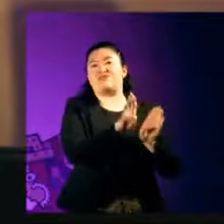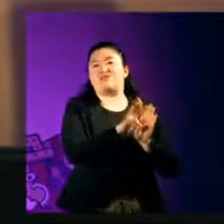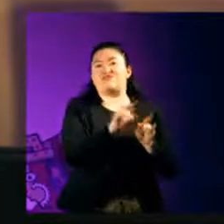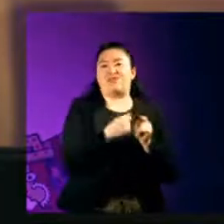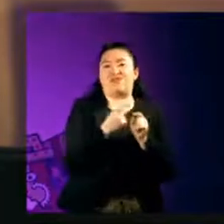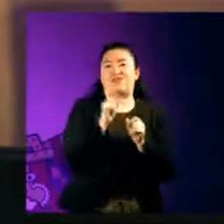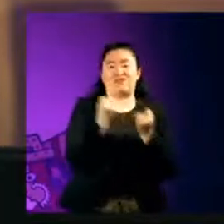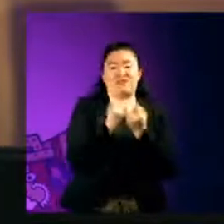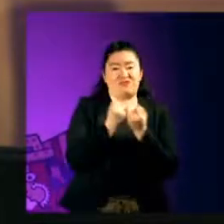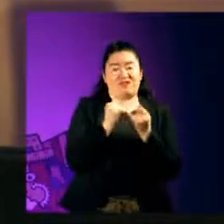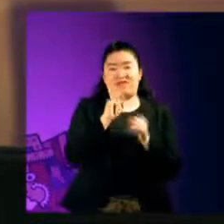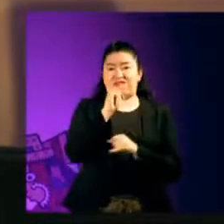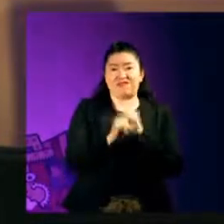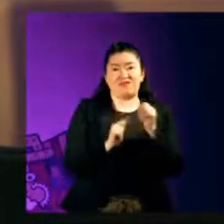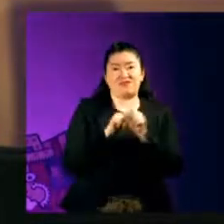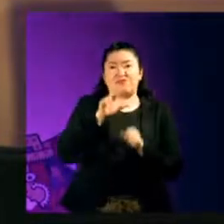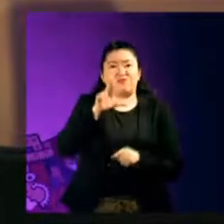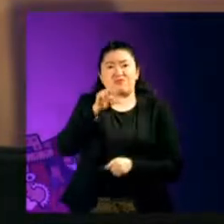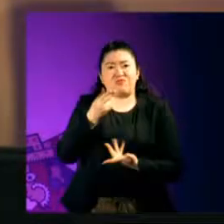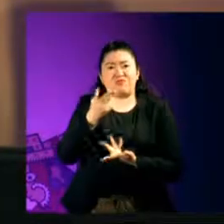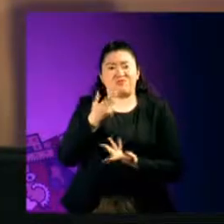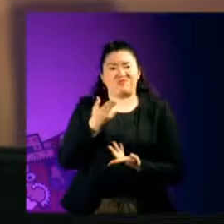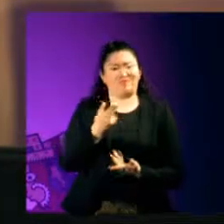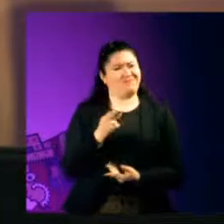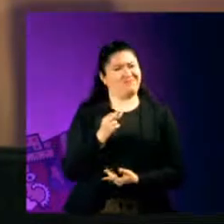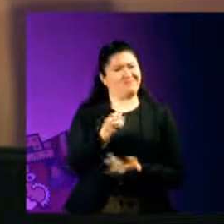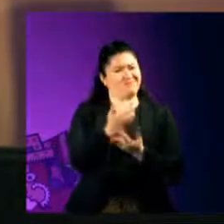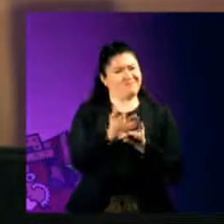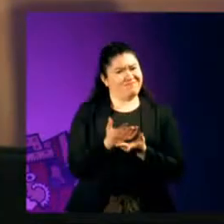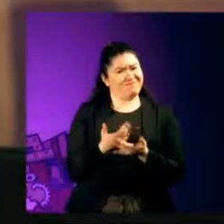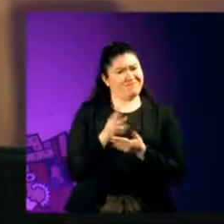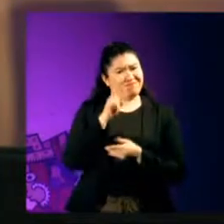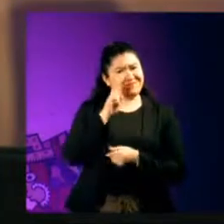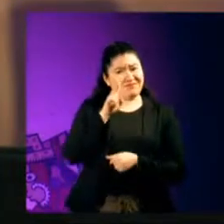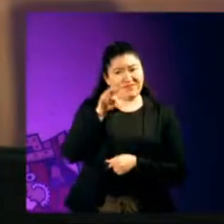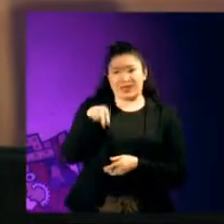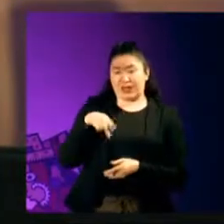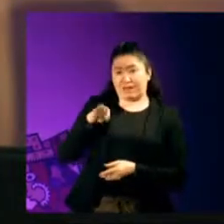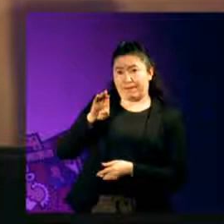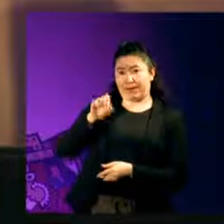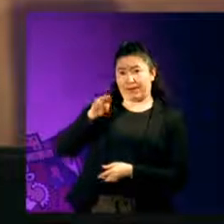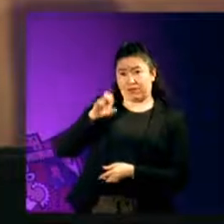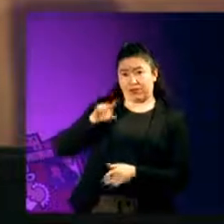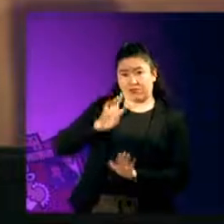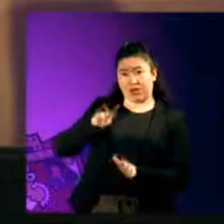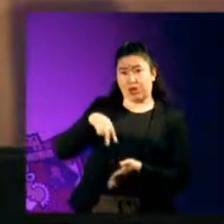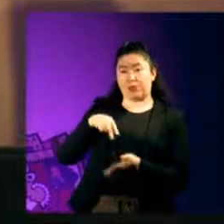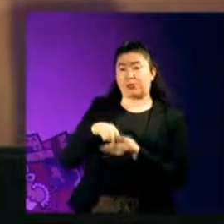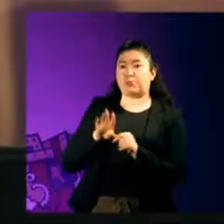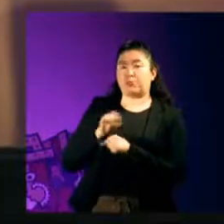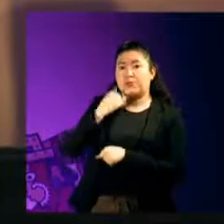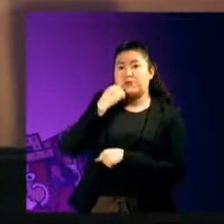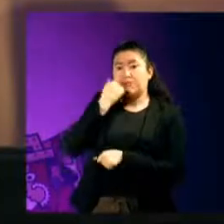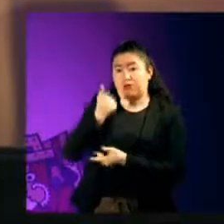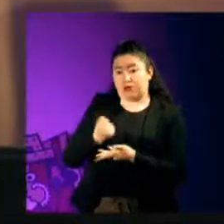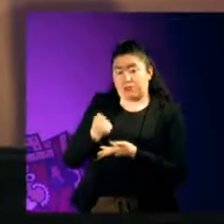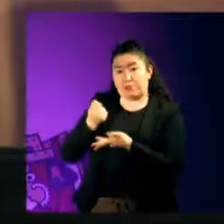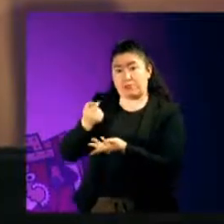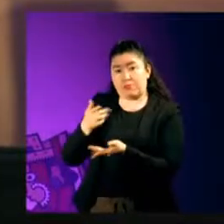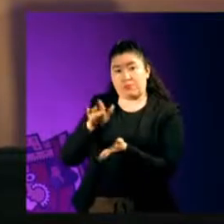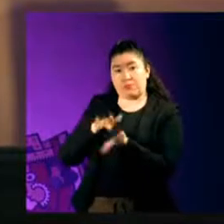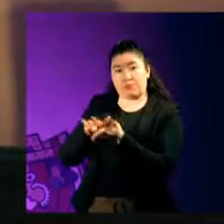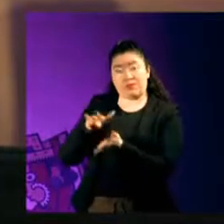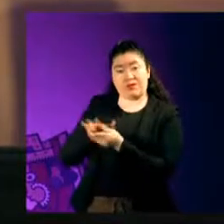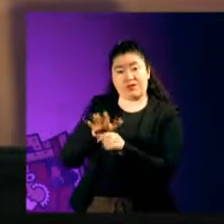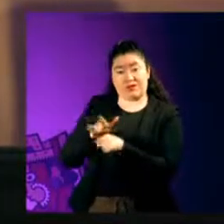un nivel internacional oigan espérense ya puso de rodillas a bailén ya bailen va a financiar el sembrando vida en